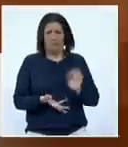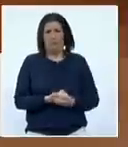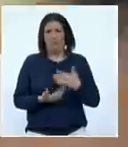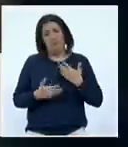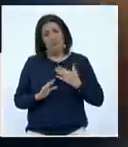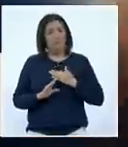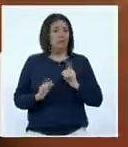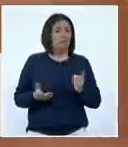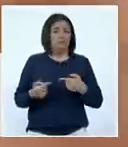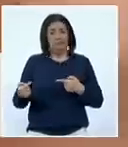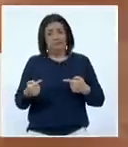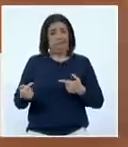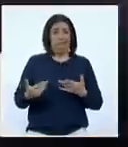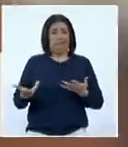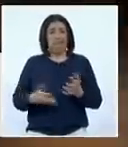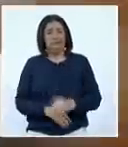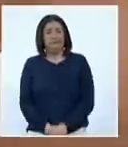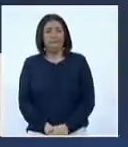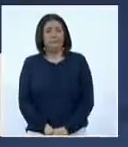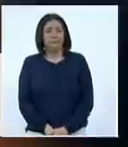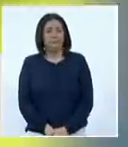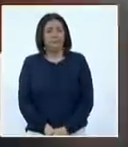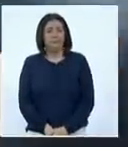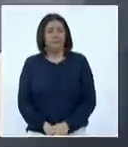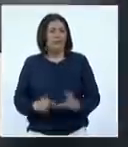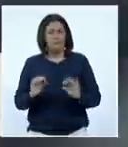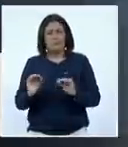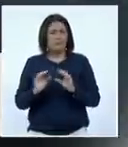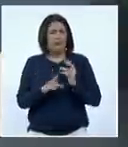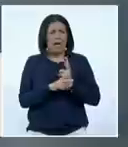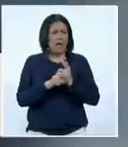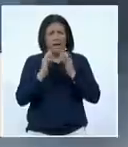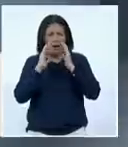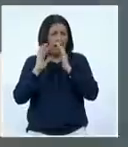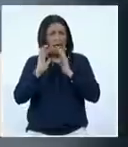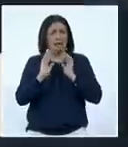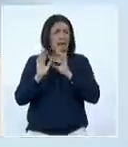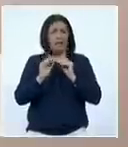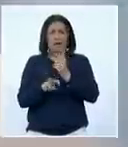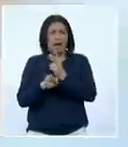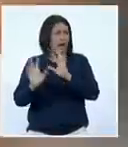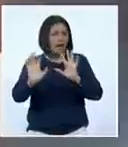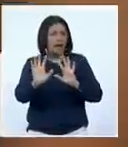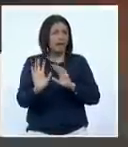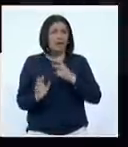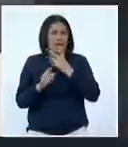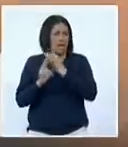pudieron evitar este enfrentamiento. ¡Guarda, hombre! ¡Guarda, guarda!